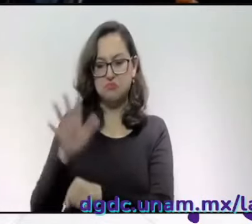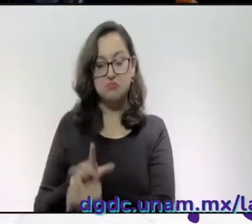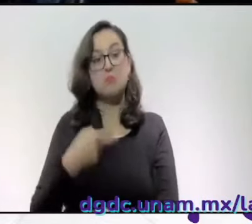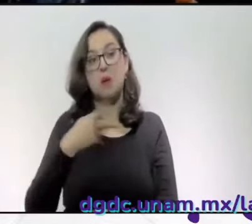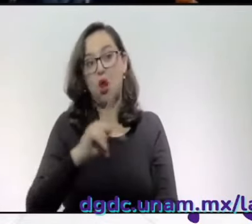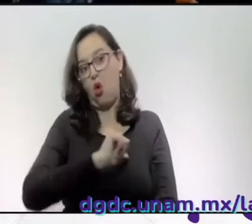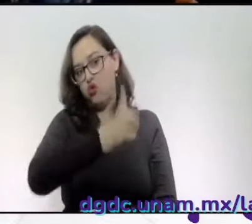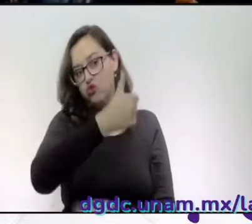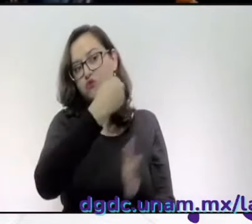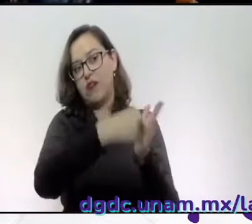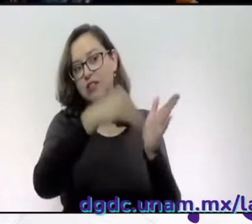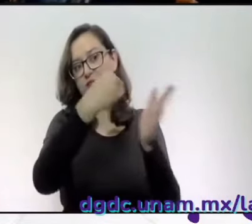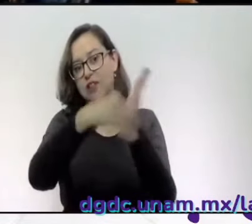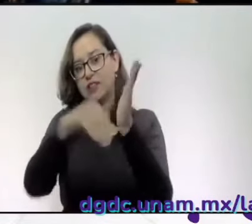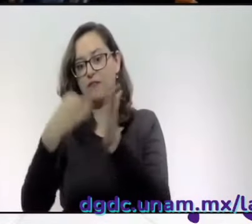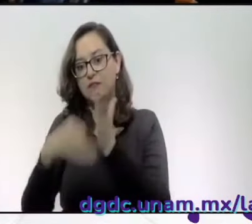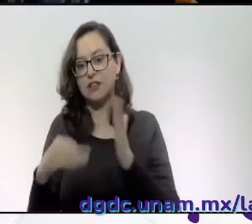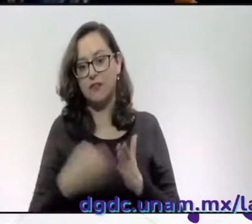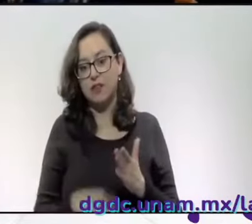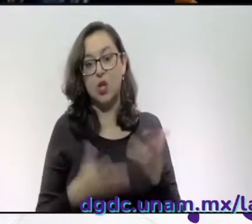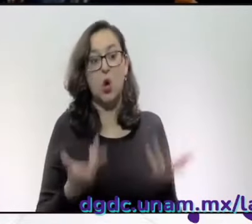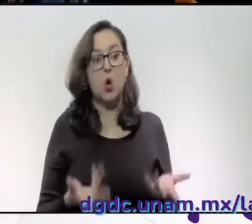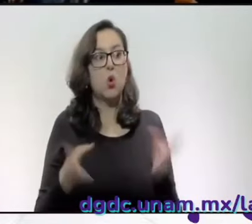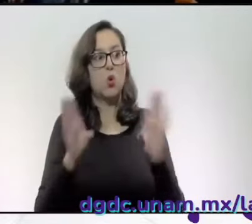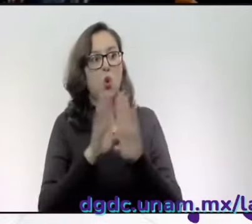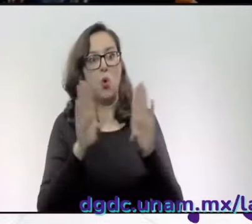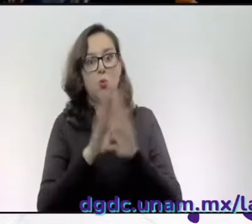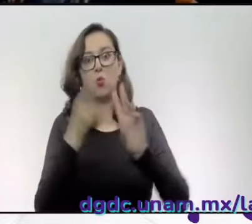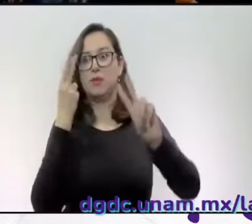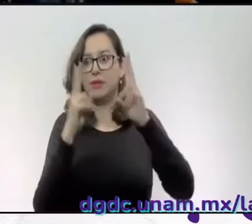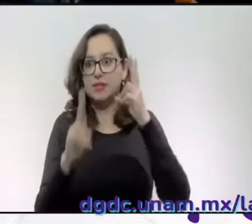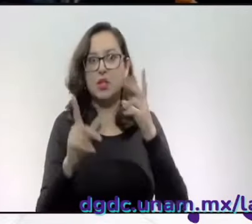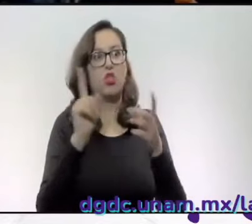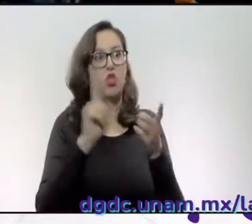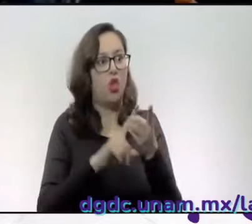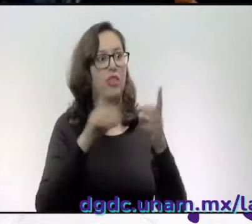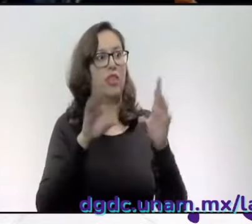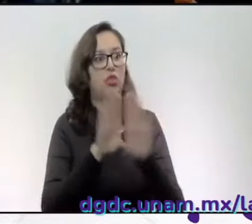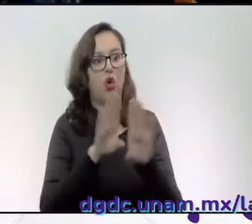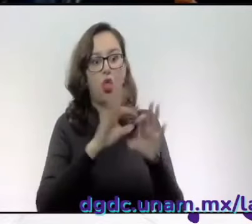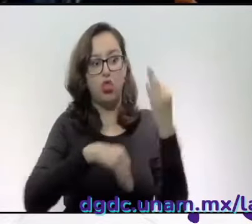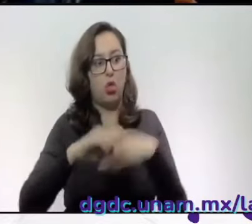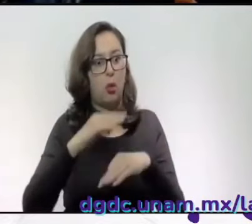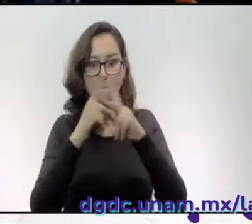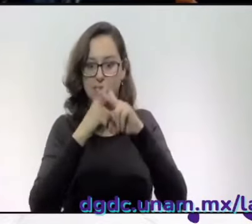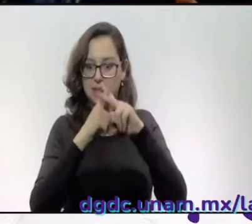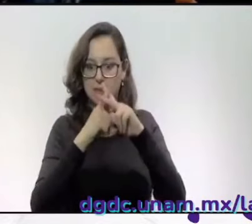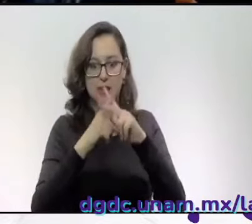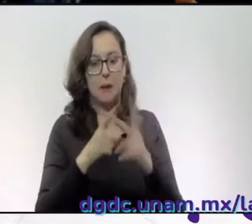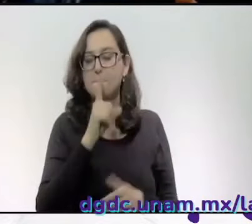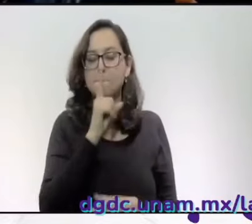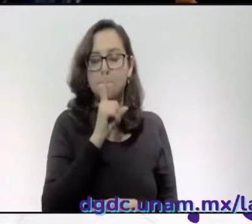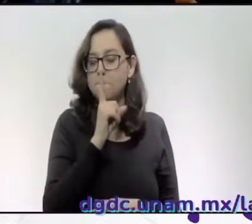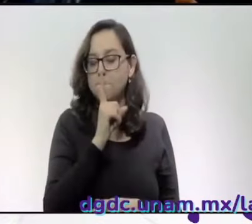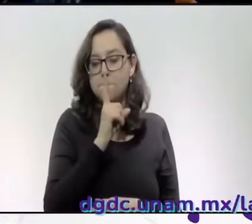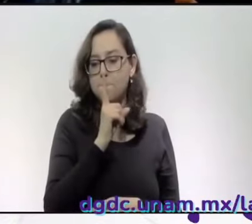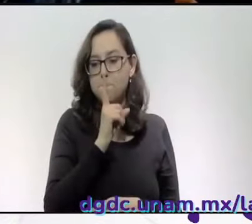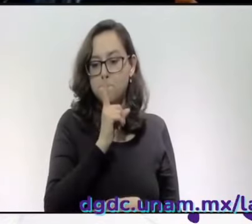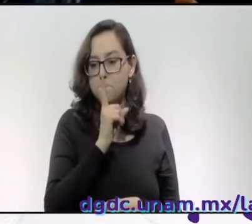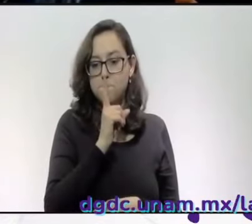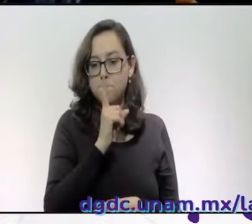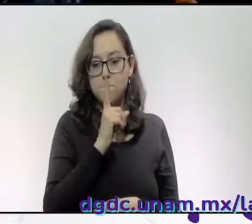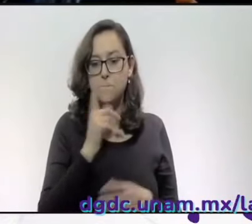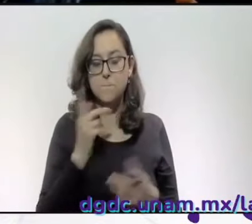están resueltas. No sabemos el origen del universo, cómo se formó, de dónde vino. Esa parte a nivel matemático no está resuelta. Pero digamos, a gran escala, el universo, la